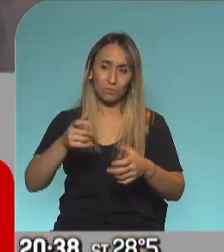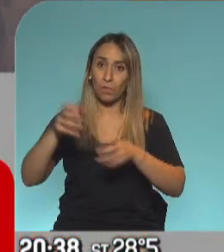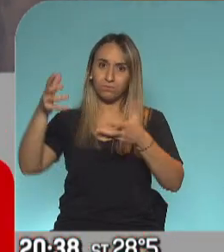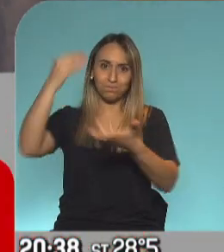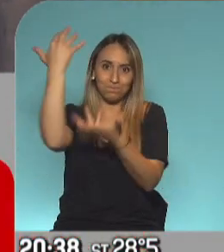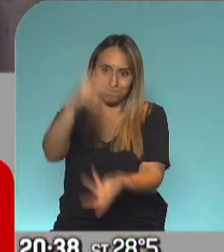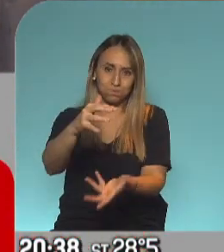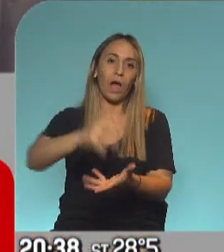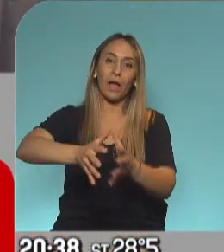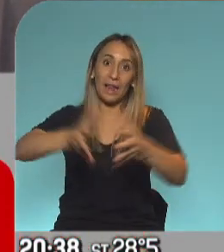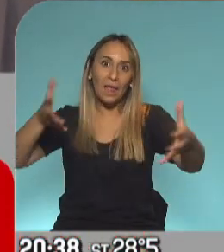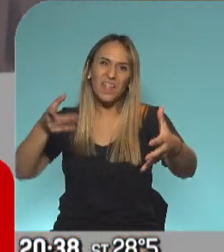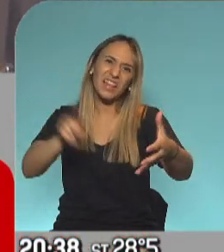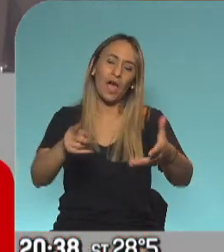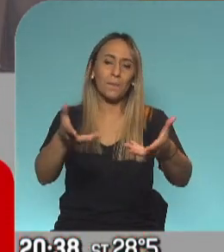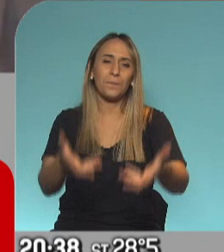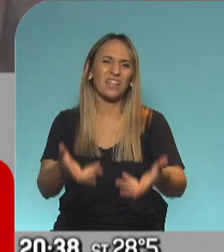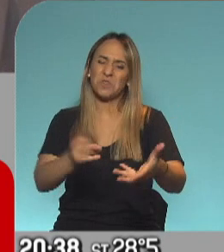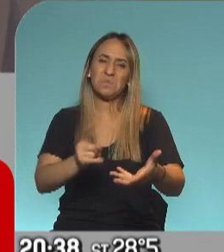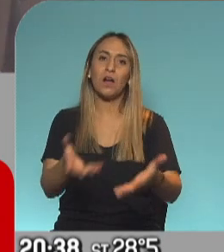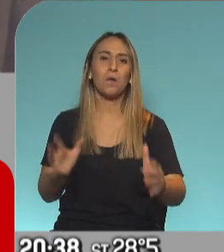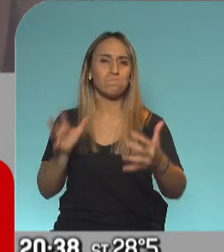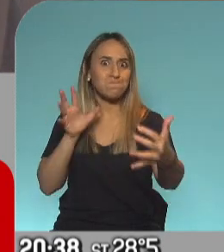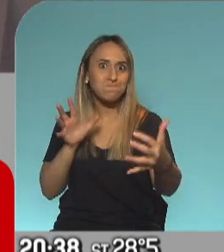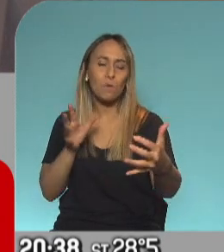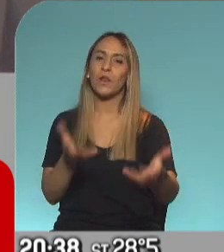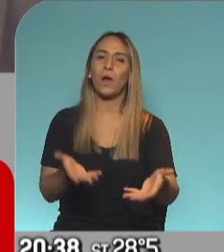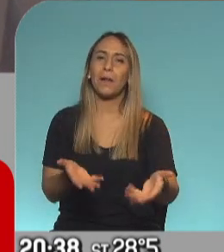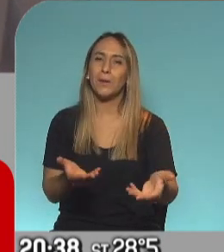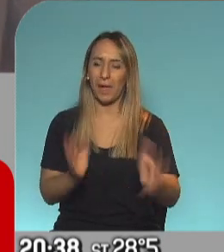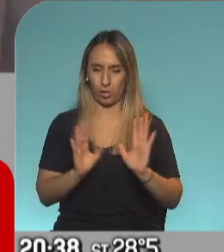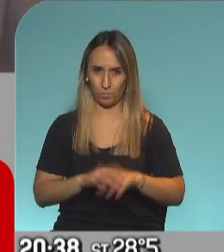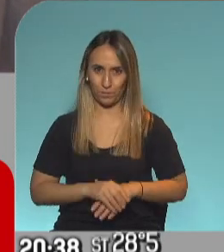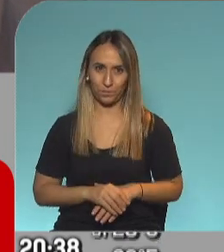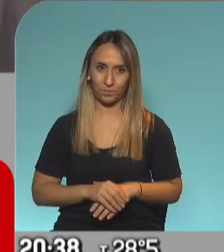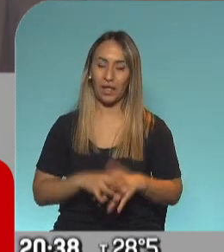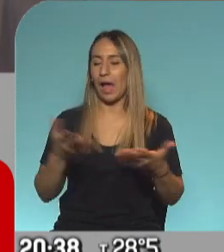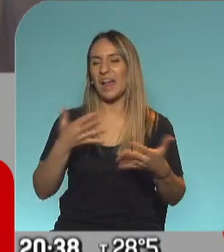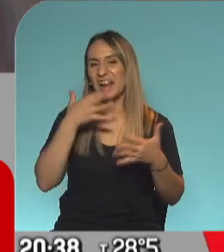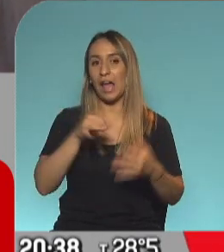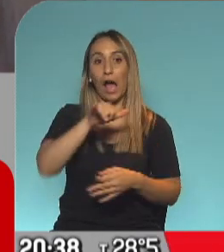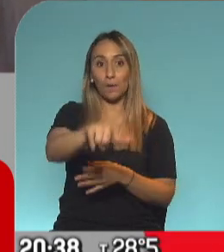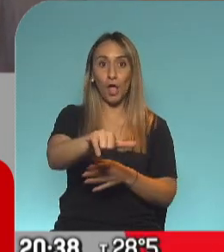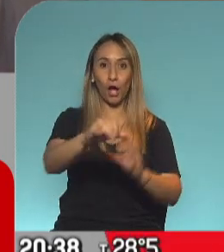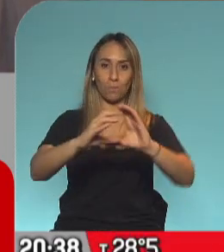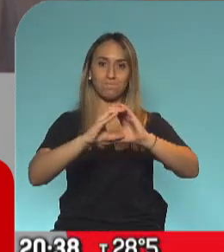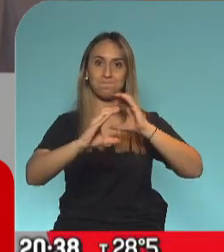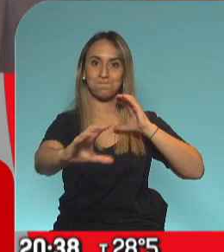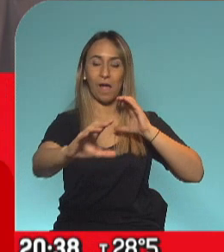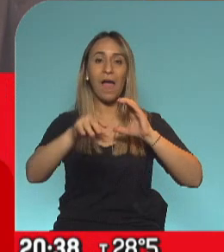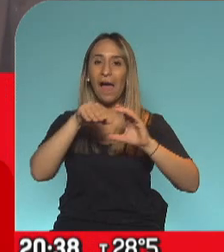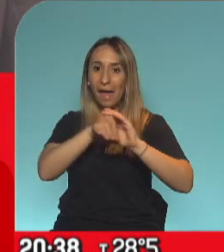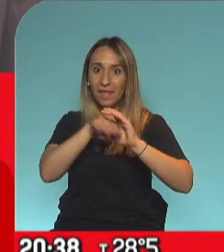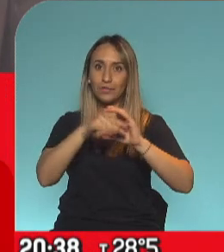claro. Claro, ese es el tema, ¿no? ¿Cuánto ocupan, no? ¿Cuánto ocupan en el avión? Exactamente, sí, no es